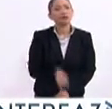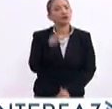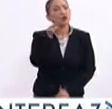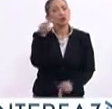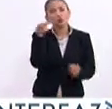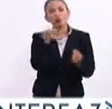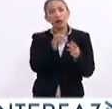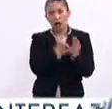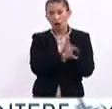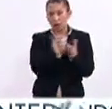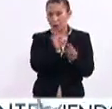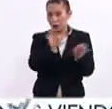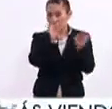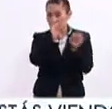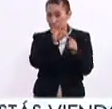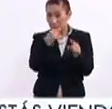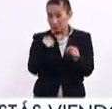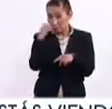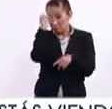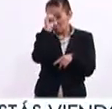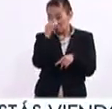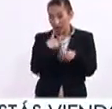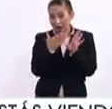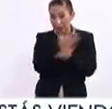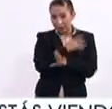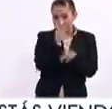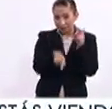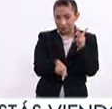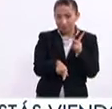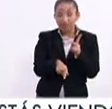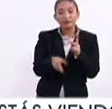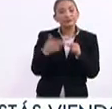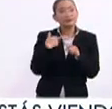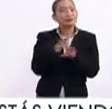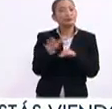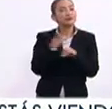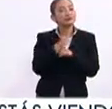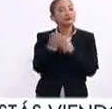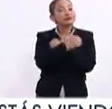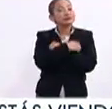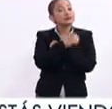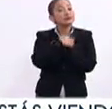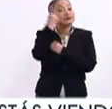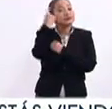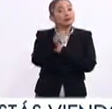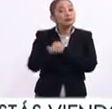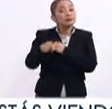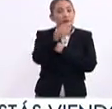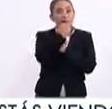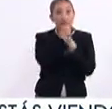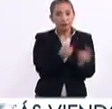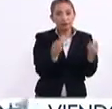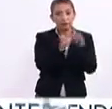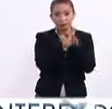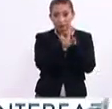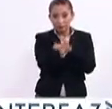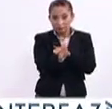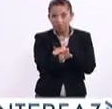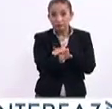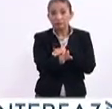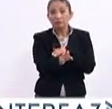Tocaste un punto muy importante desde mi perspectiva antes de irnos a corte, que fue precisamente la educación para los niños